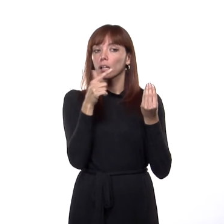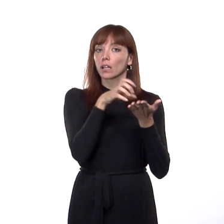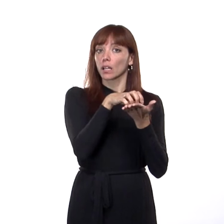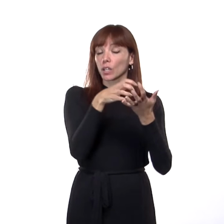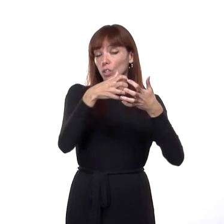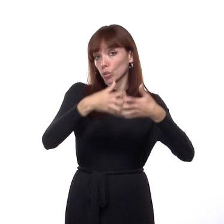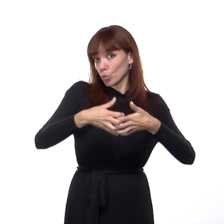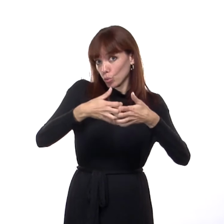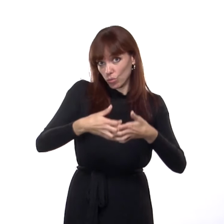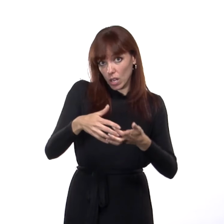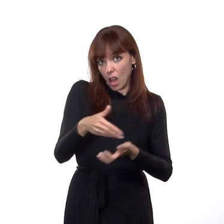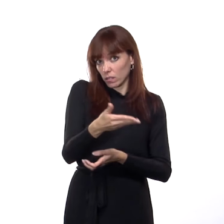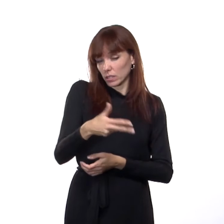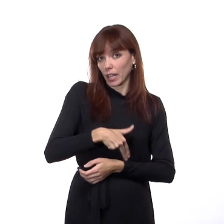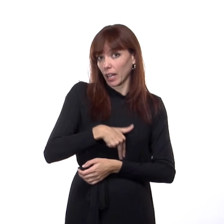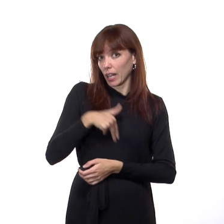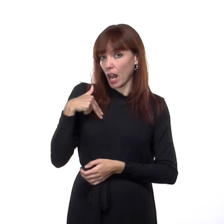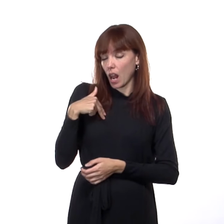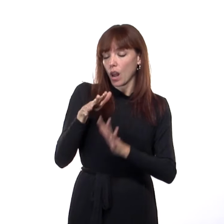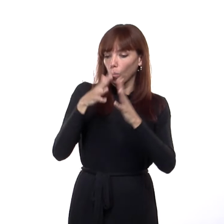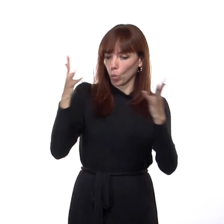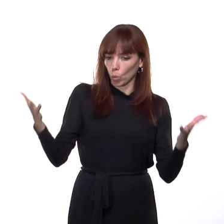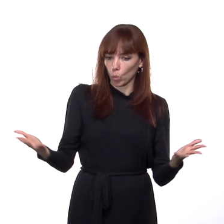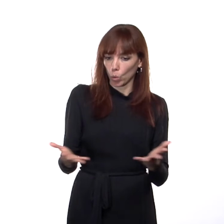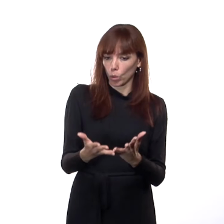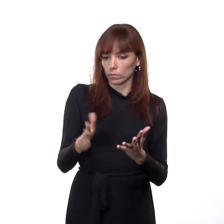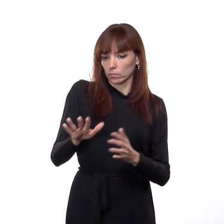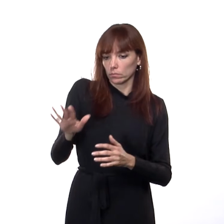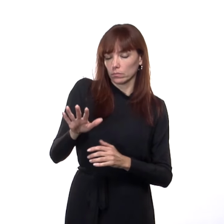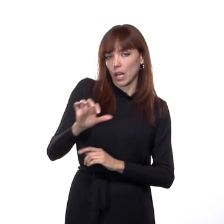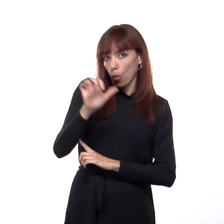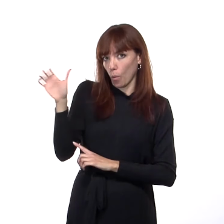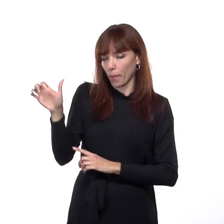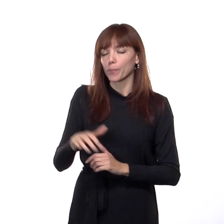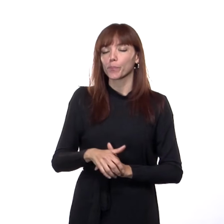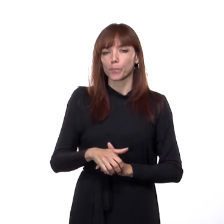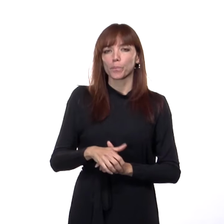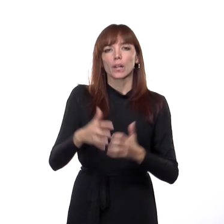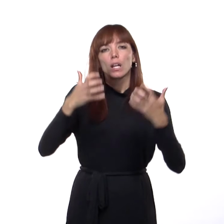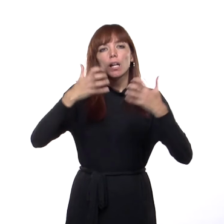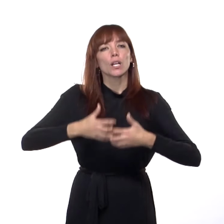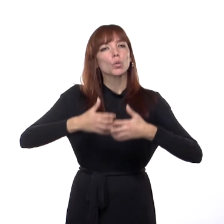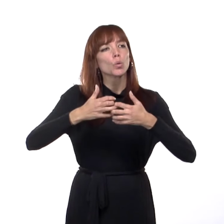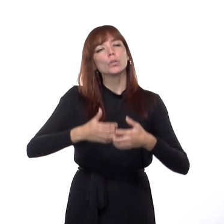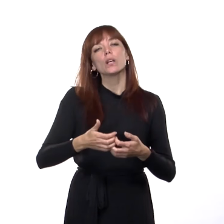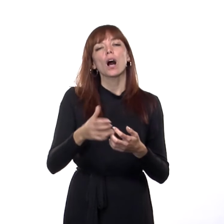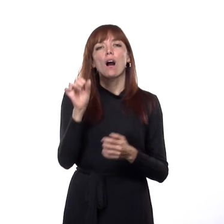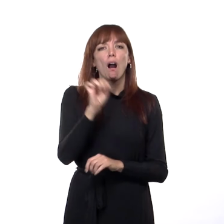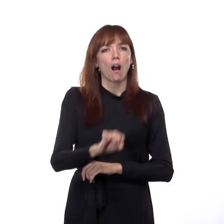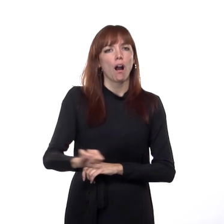en general en esta zona del mundo en europa es una industria que tiene muchos